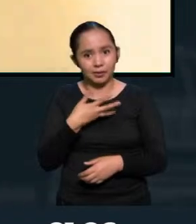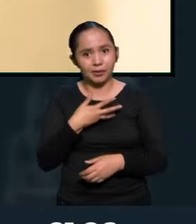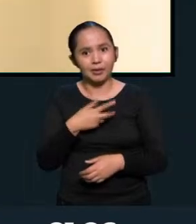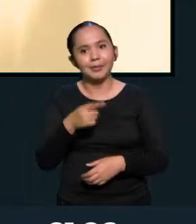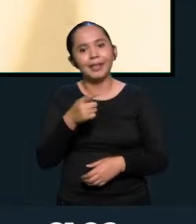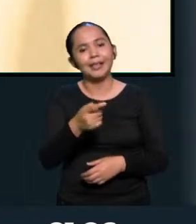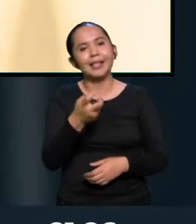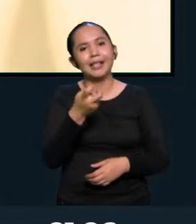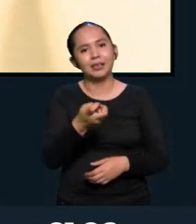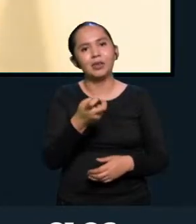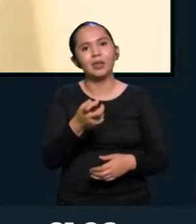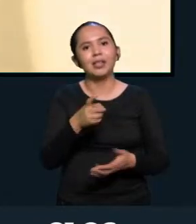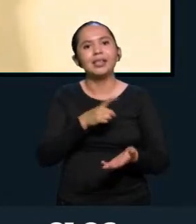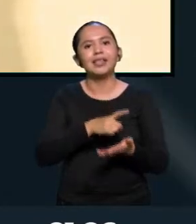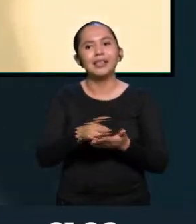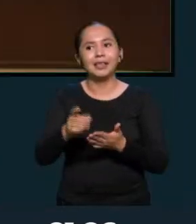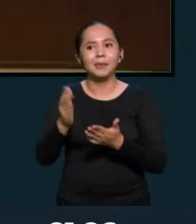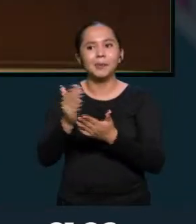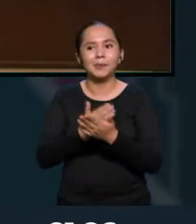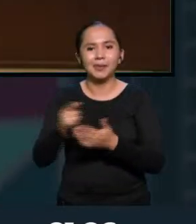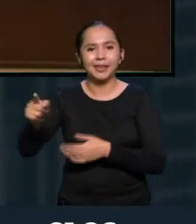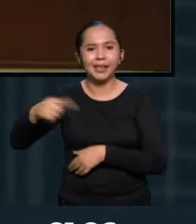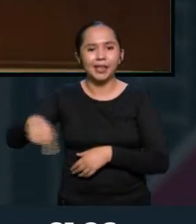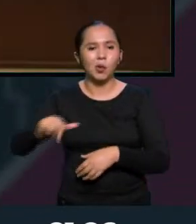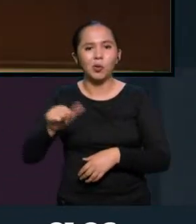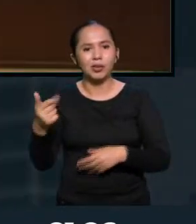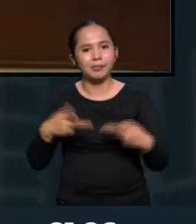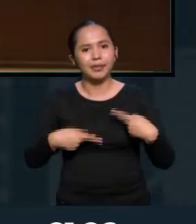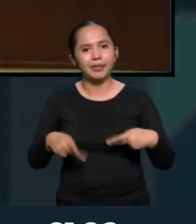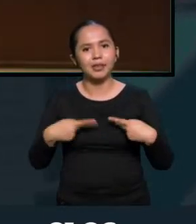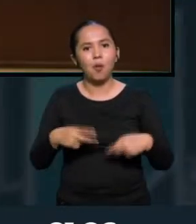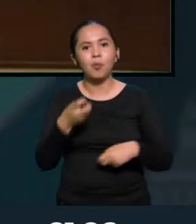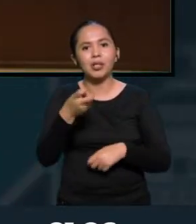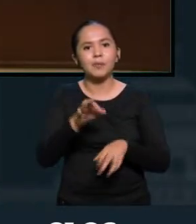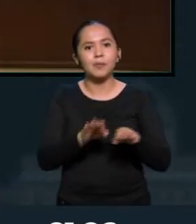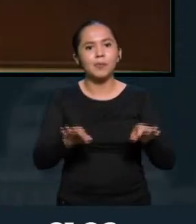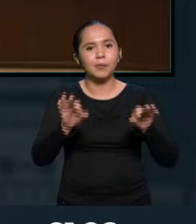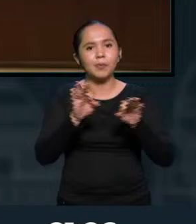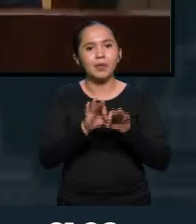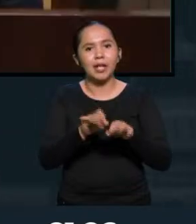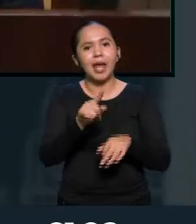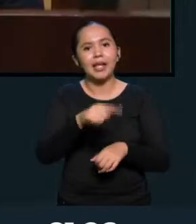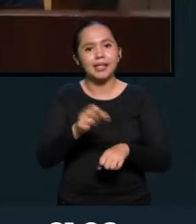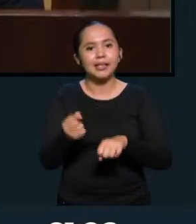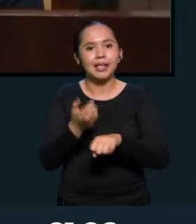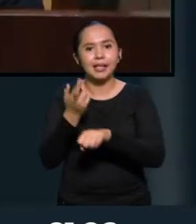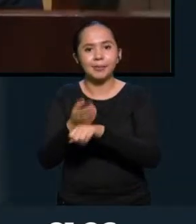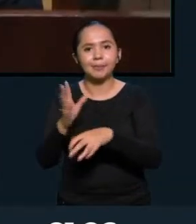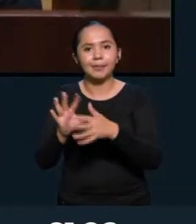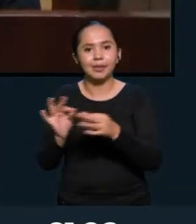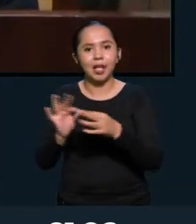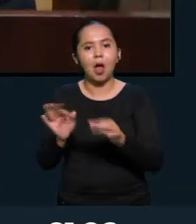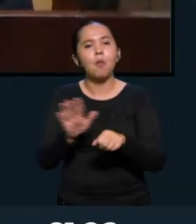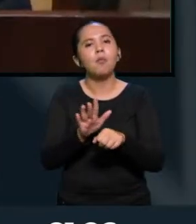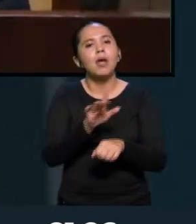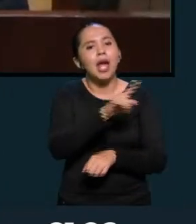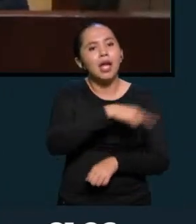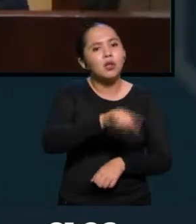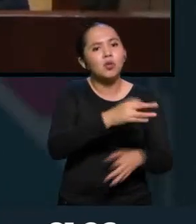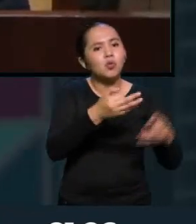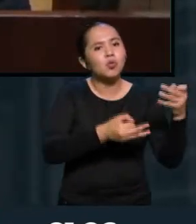diluye los derechos de los demás. Entonces sería importante que le explicaran a los actuarios de los secretarios por qué los jueces están haciendo